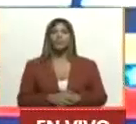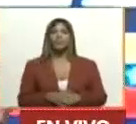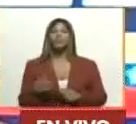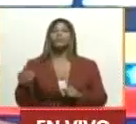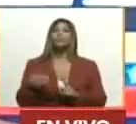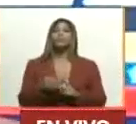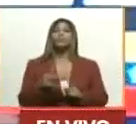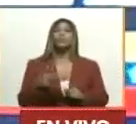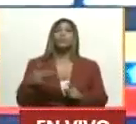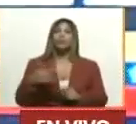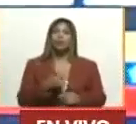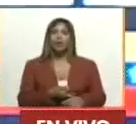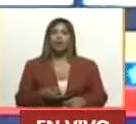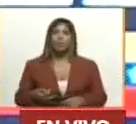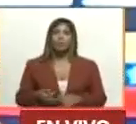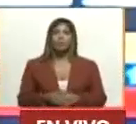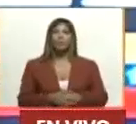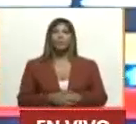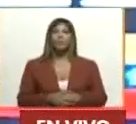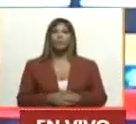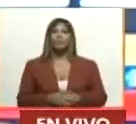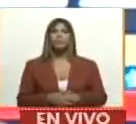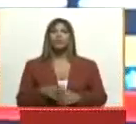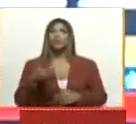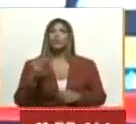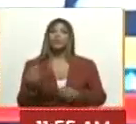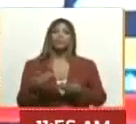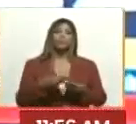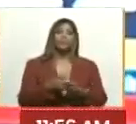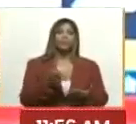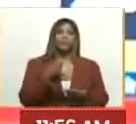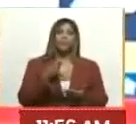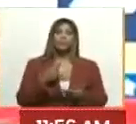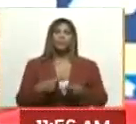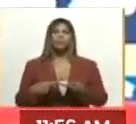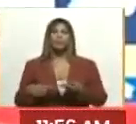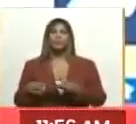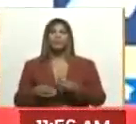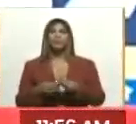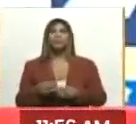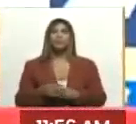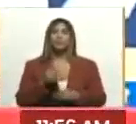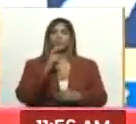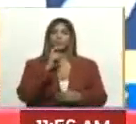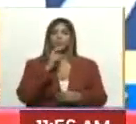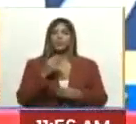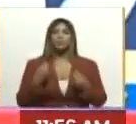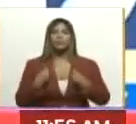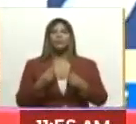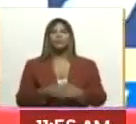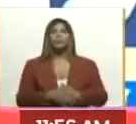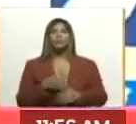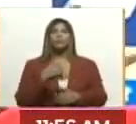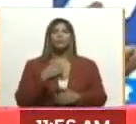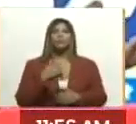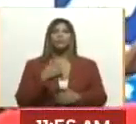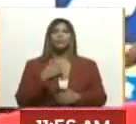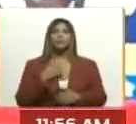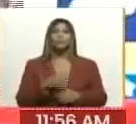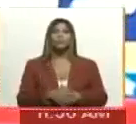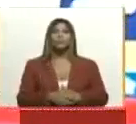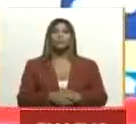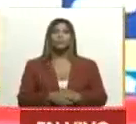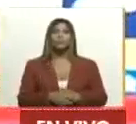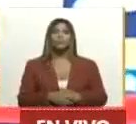de matarlo de hambre, de negarle los insumos, de hacerle difícil la vida. En el fondo,